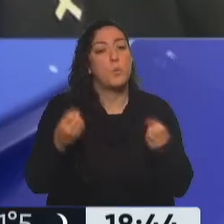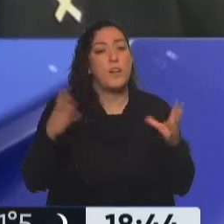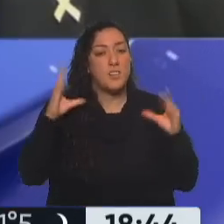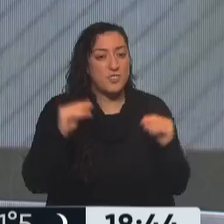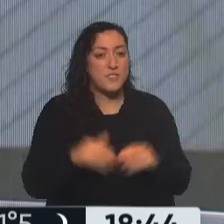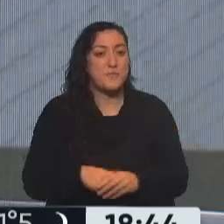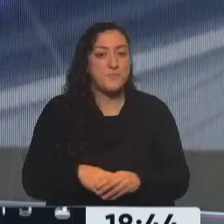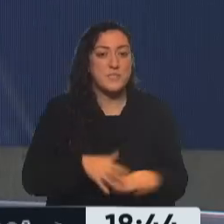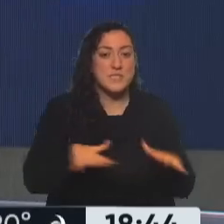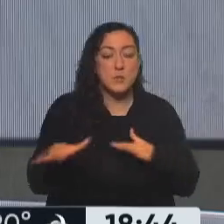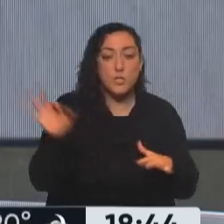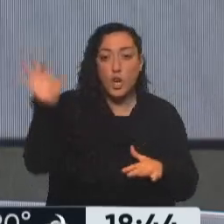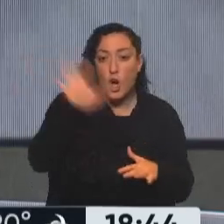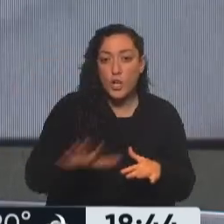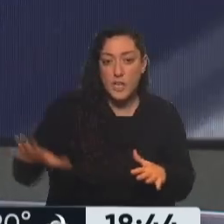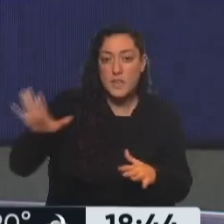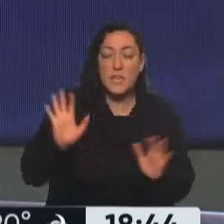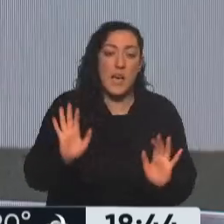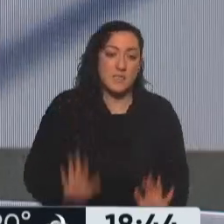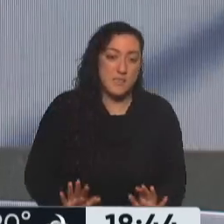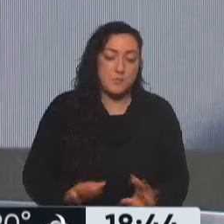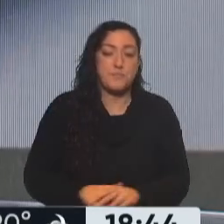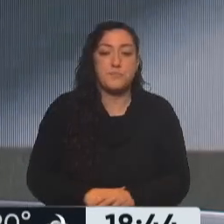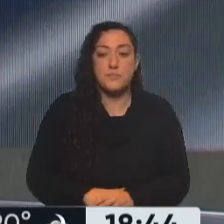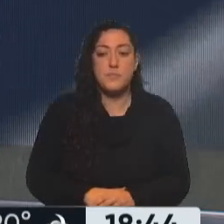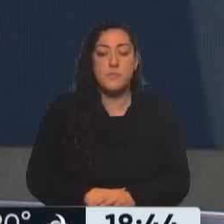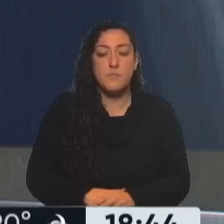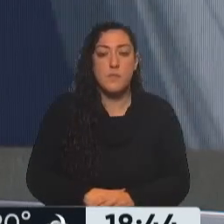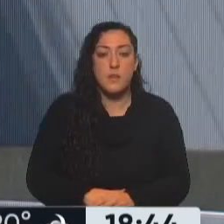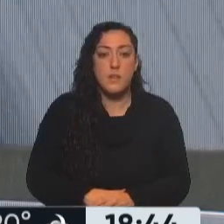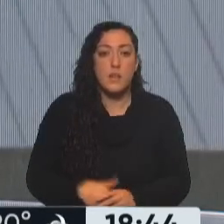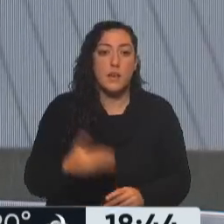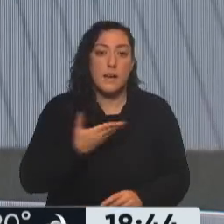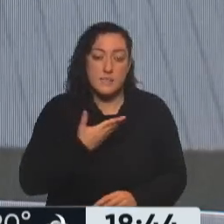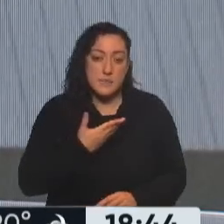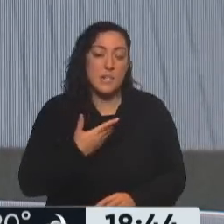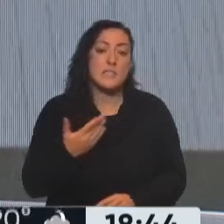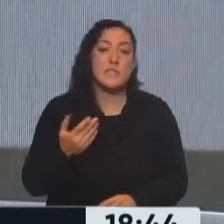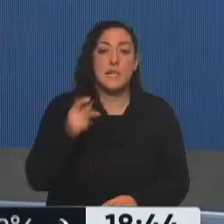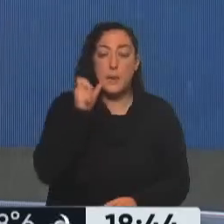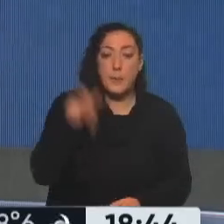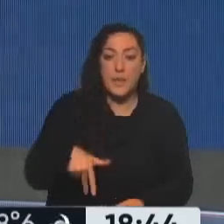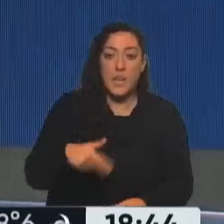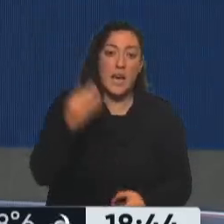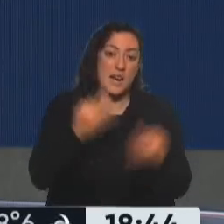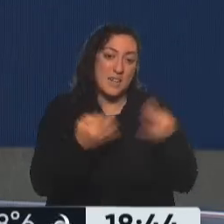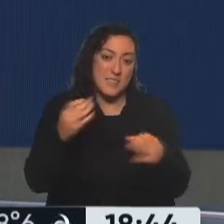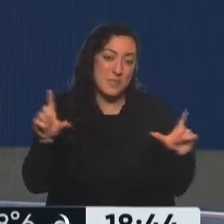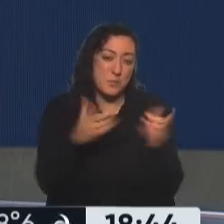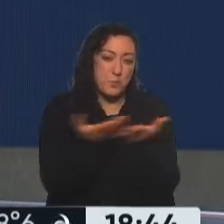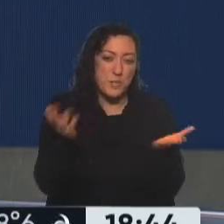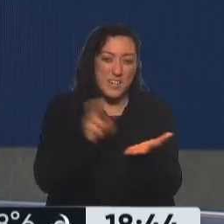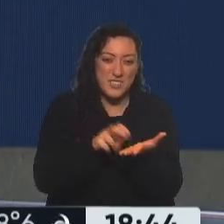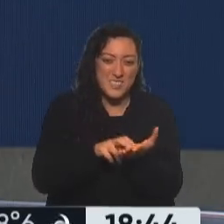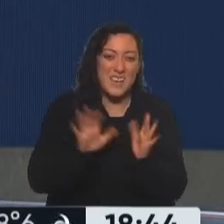Bueno, la situación allí en Medio Oriente, la situación en la Franja de Gaza y este análisis de Kevin Ari Levin para esta edición de Televisión Pública